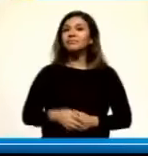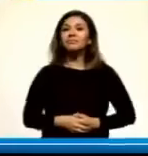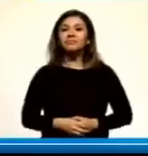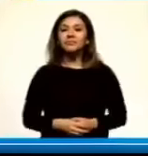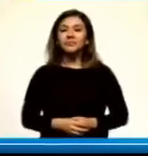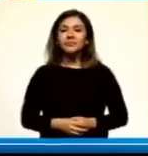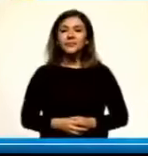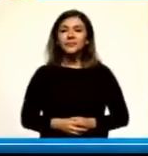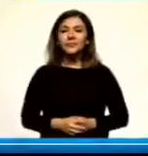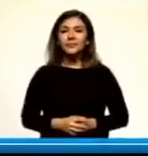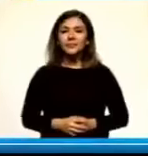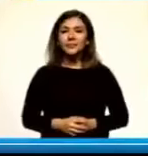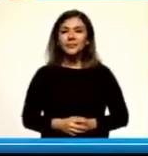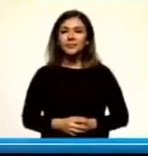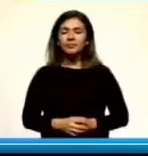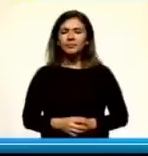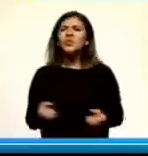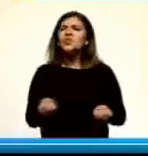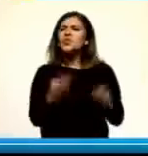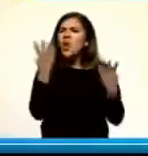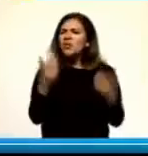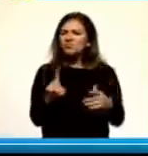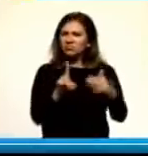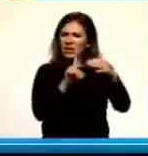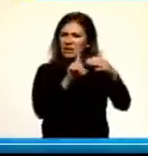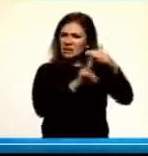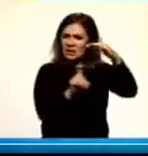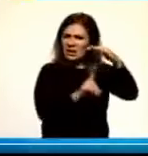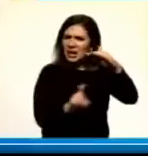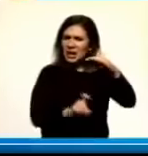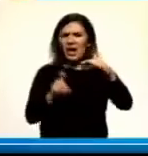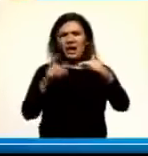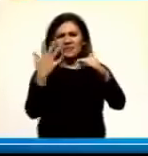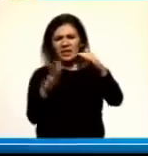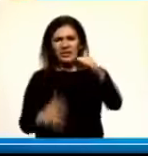125, ¿cuántas centenas, decenas y unidades tiene?